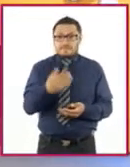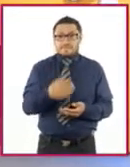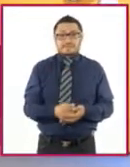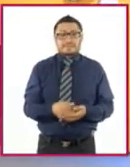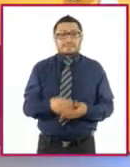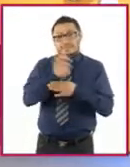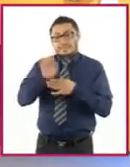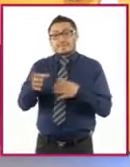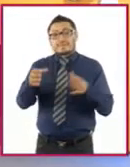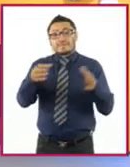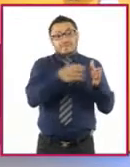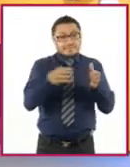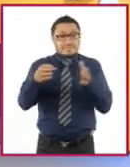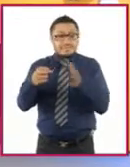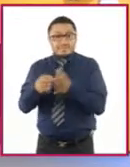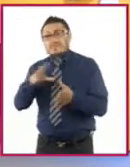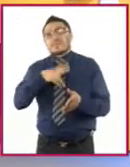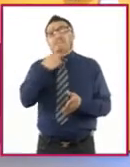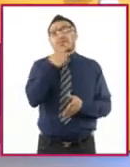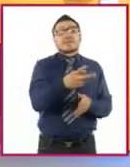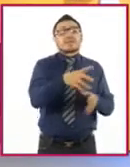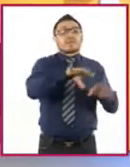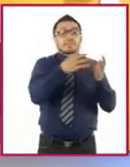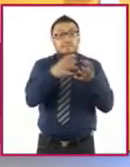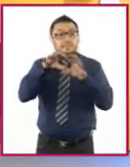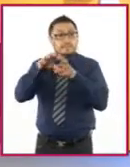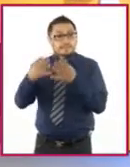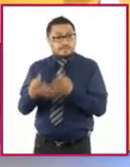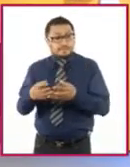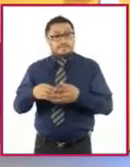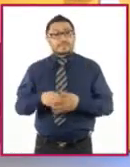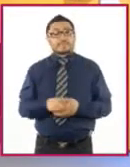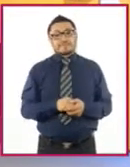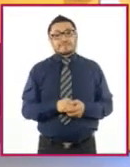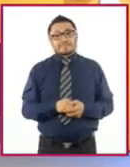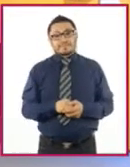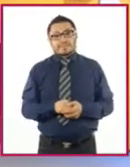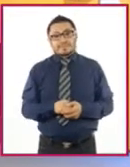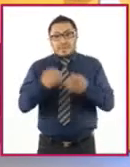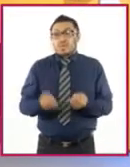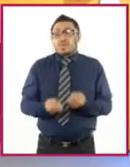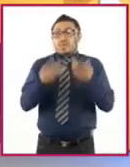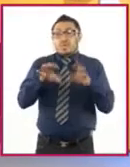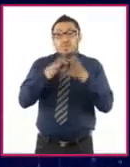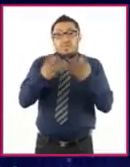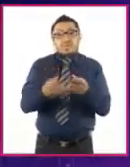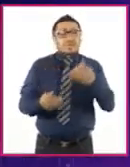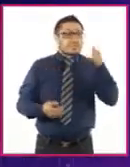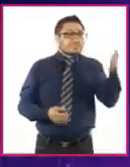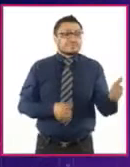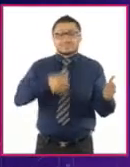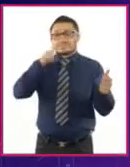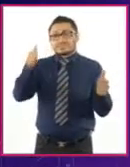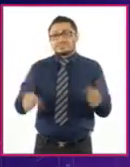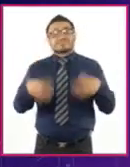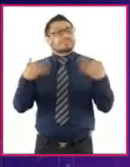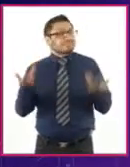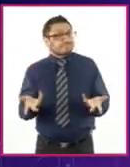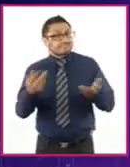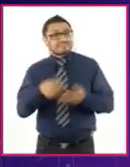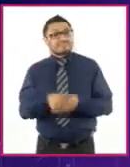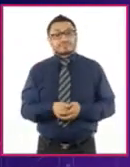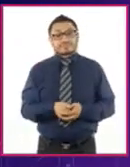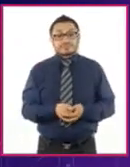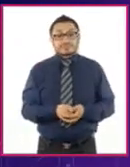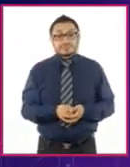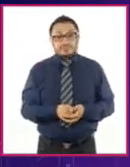cada caja contiene dos pelotas de tenis. ¿Cuántas pelotas recibió cada uno?